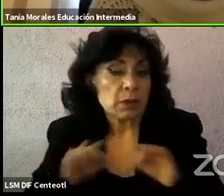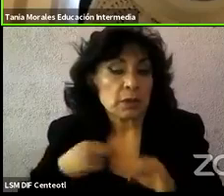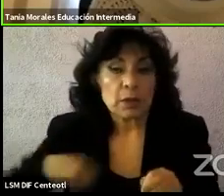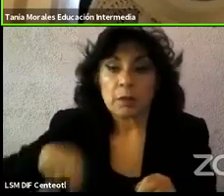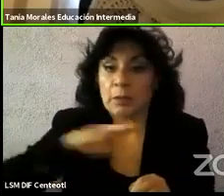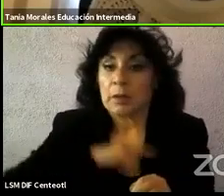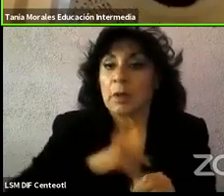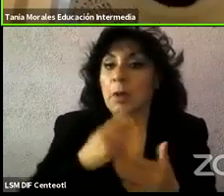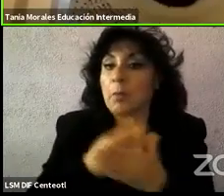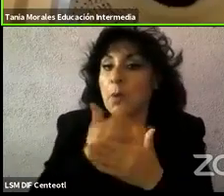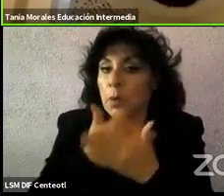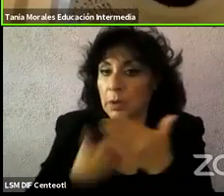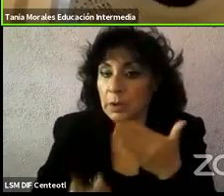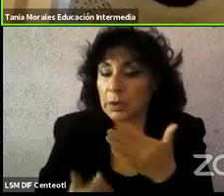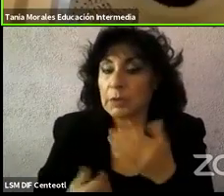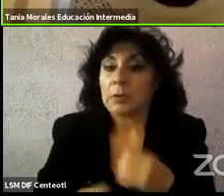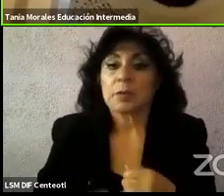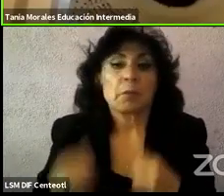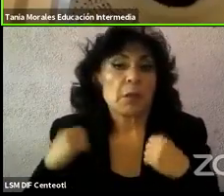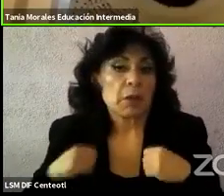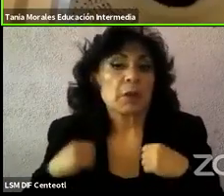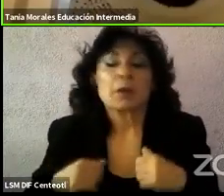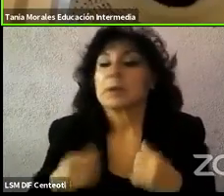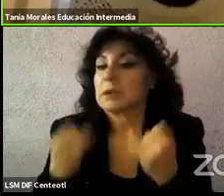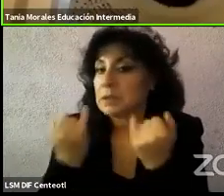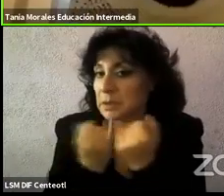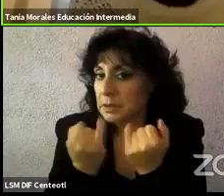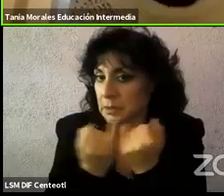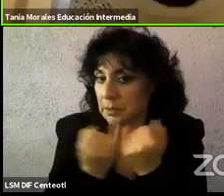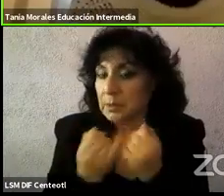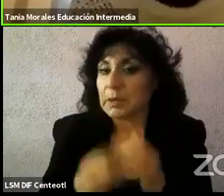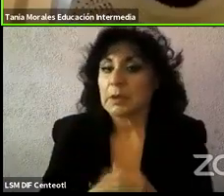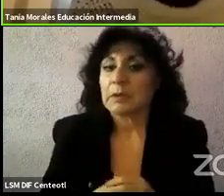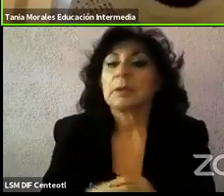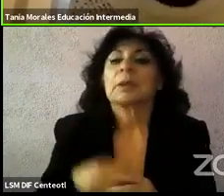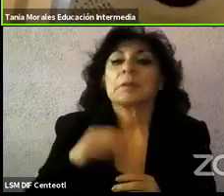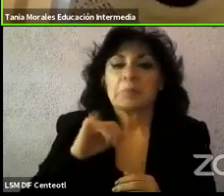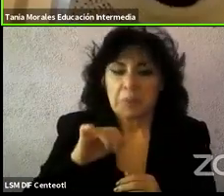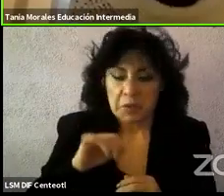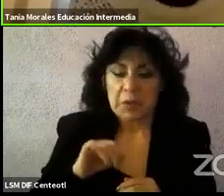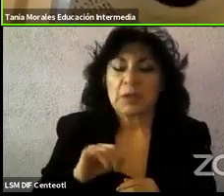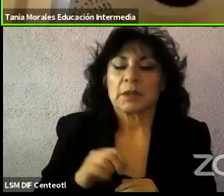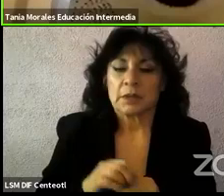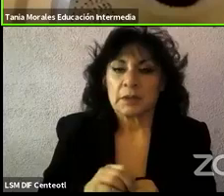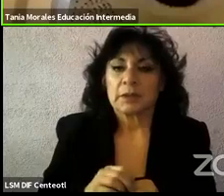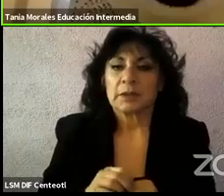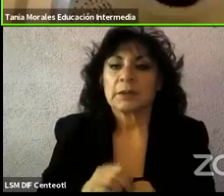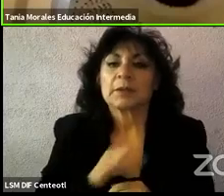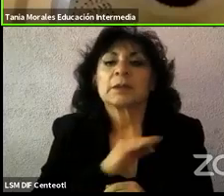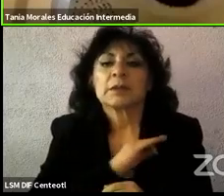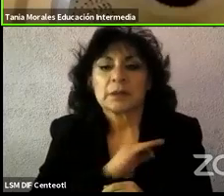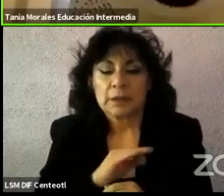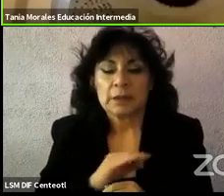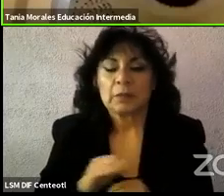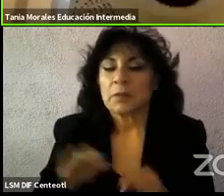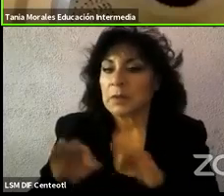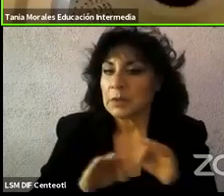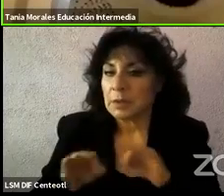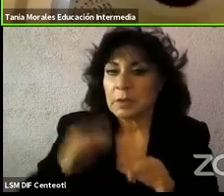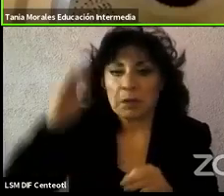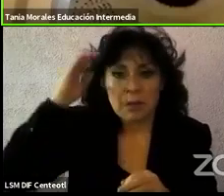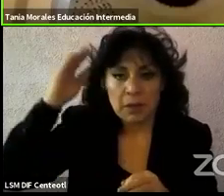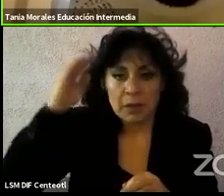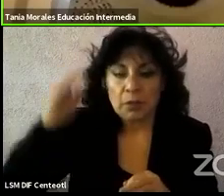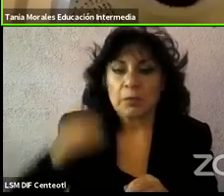adolescentes. Entonces, sí se puede trabajar con adultas y adultos, y de hecho, pues van de la mano, ¿no? Creo